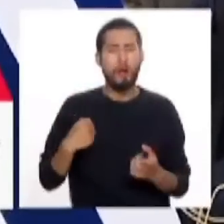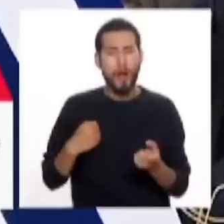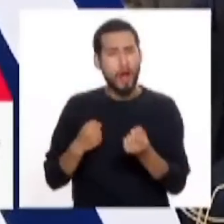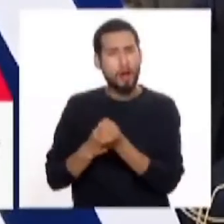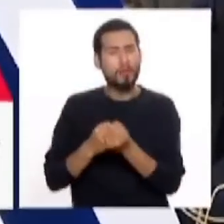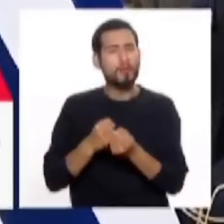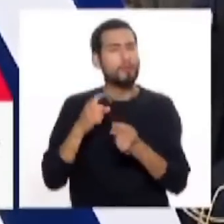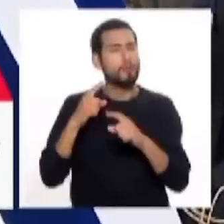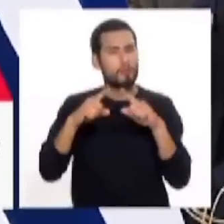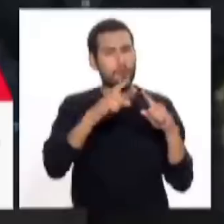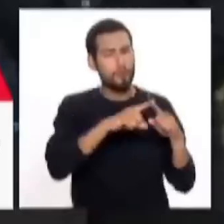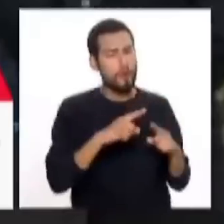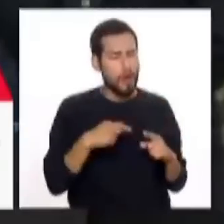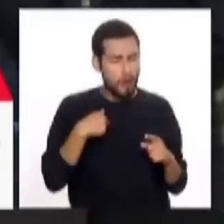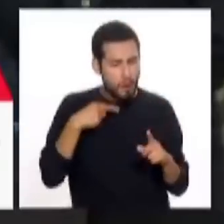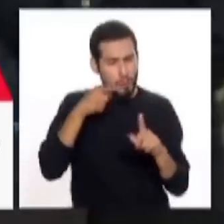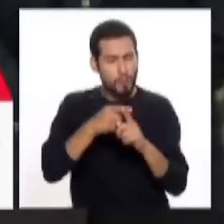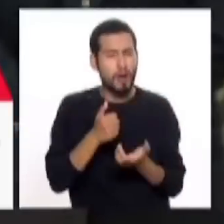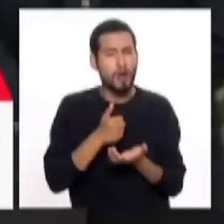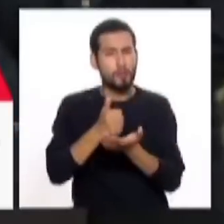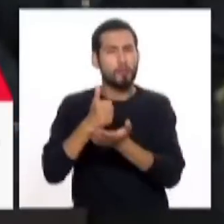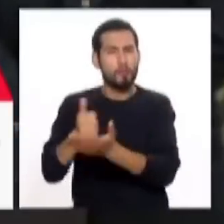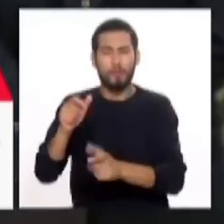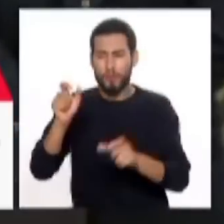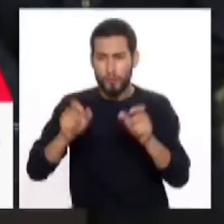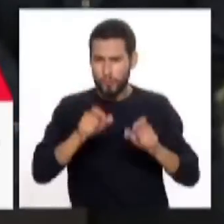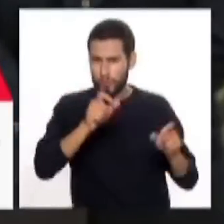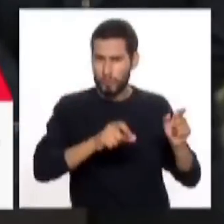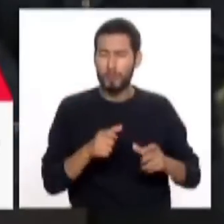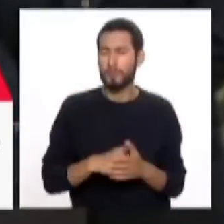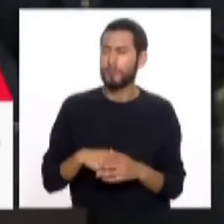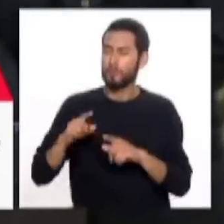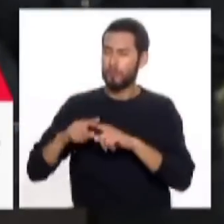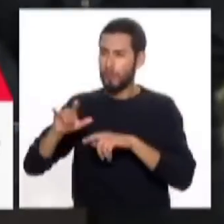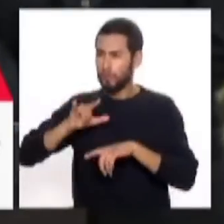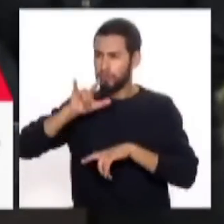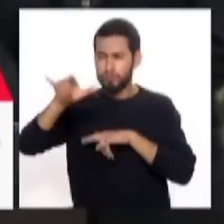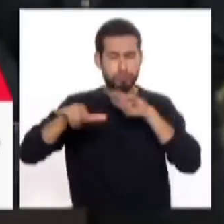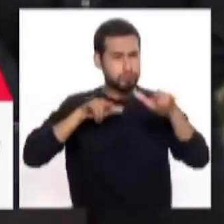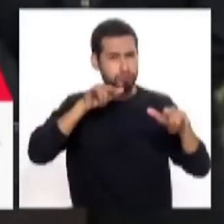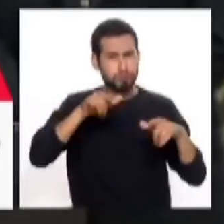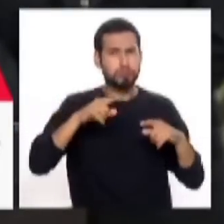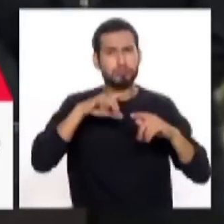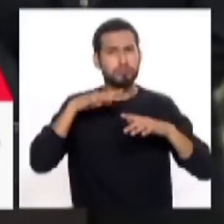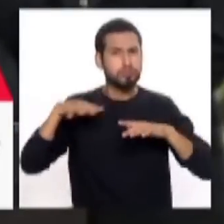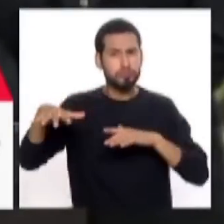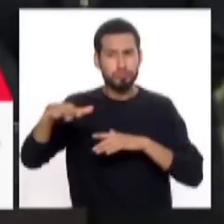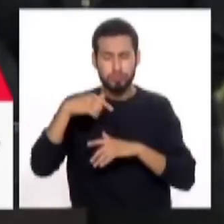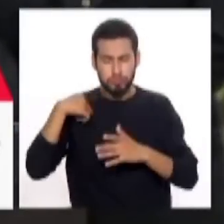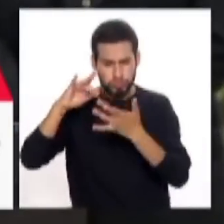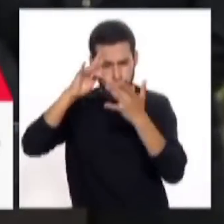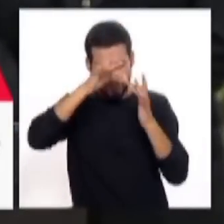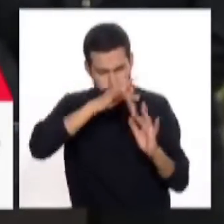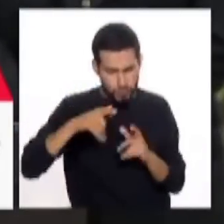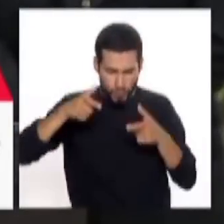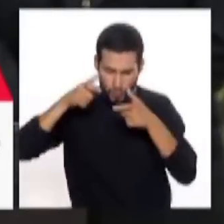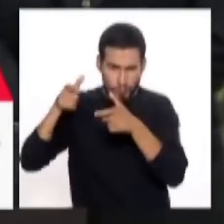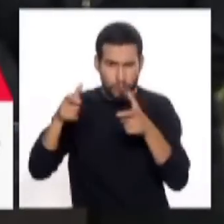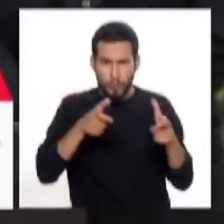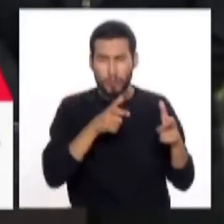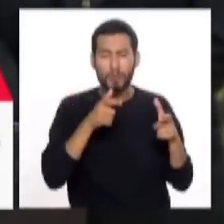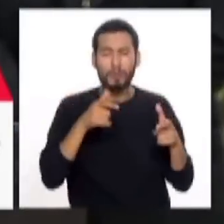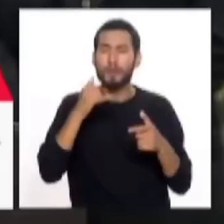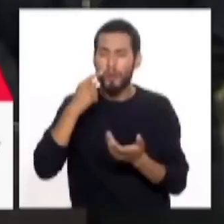las políticas de ayuda humanitaria, operaciones aéreas y espaciales de inteligencia, vigilancia